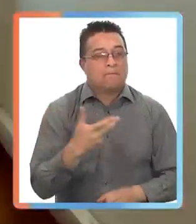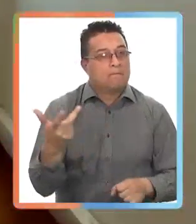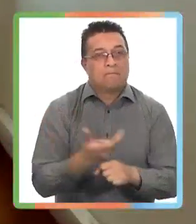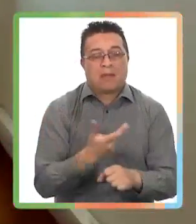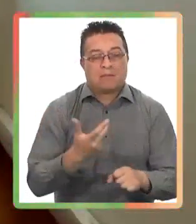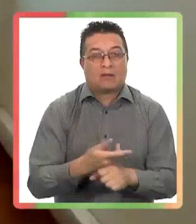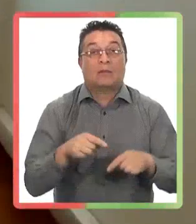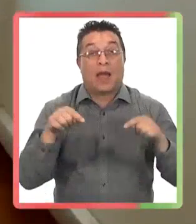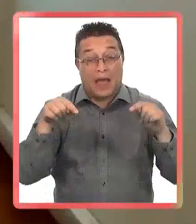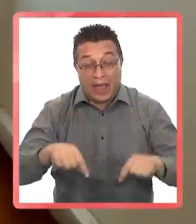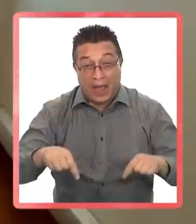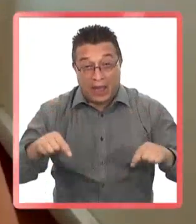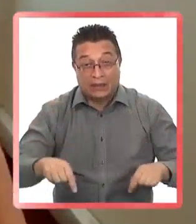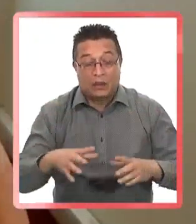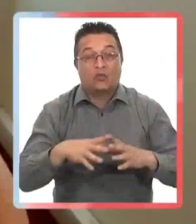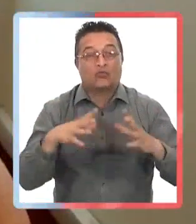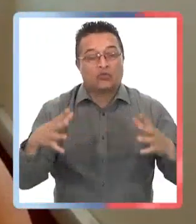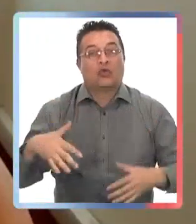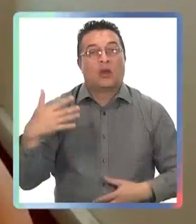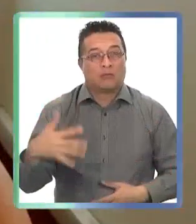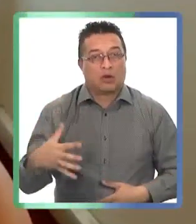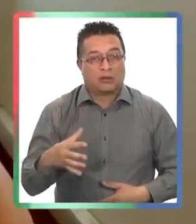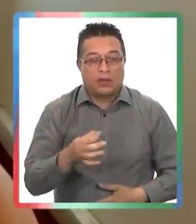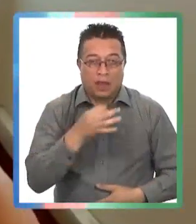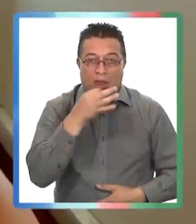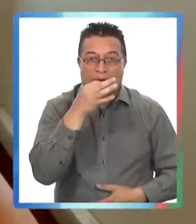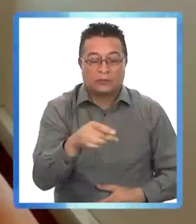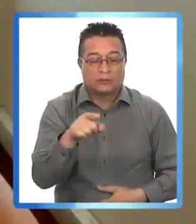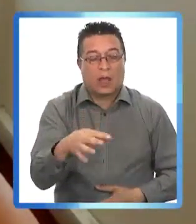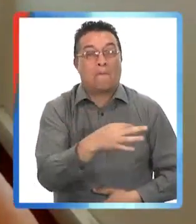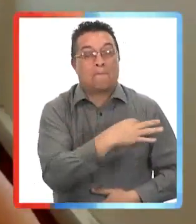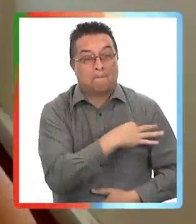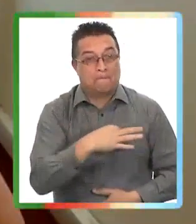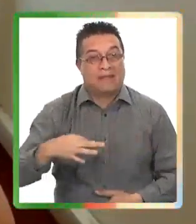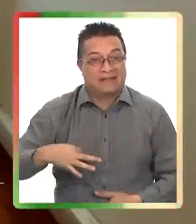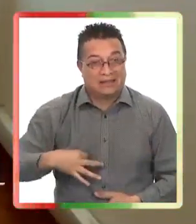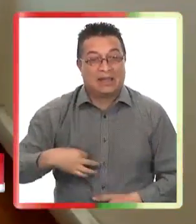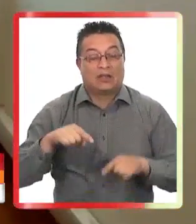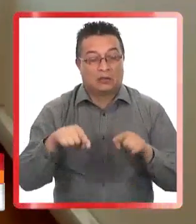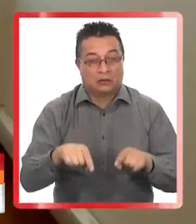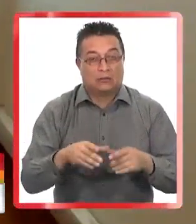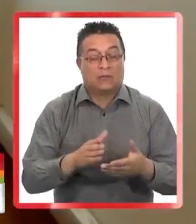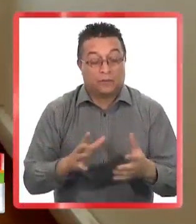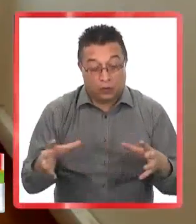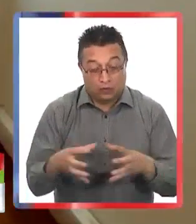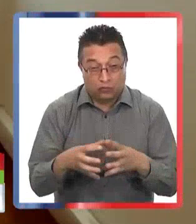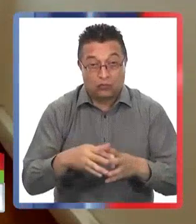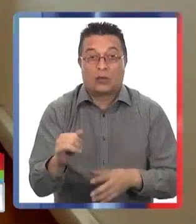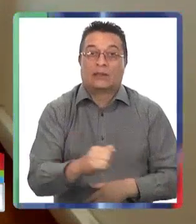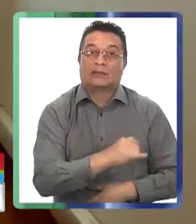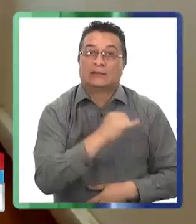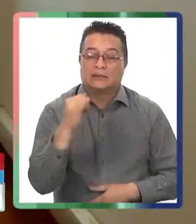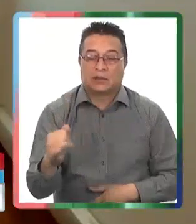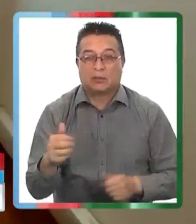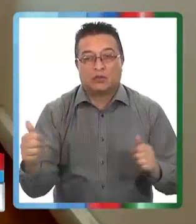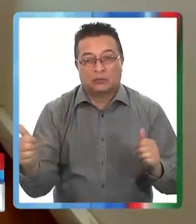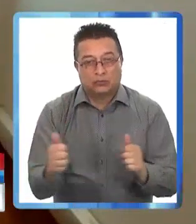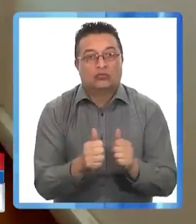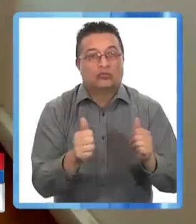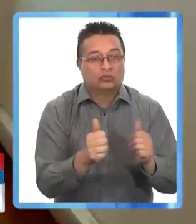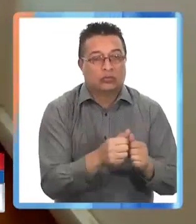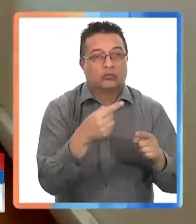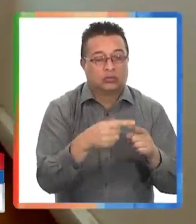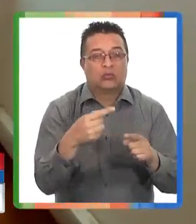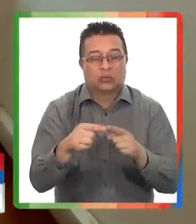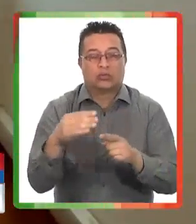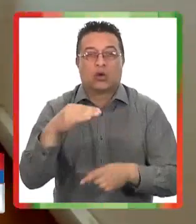mal? Mira, Scarlett, aquí yo creo que es bien importante señalar que este es un ministerio y un sector que permanentemente convive